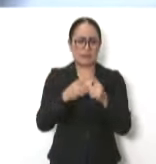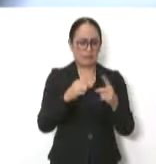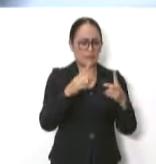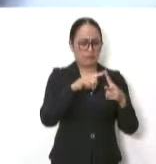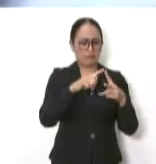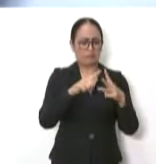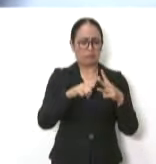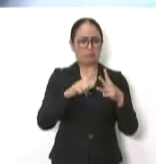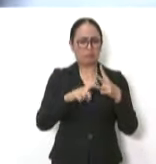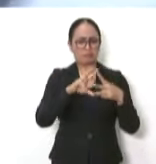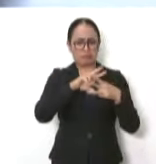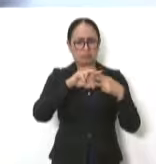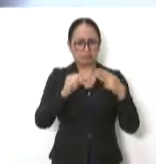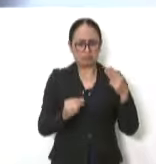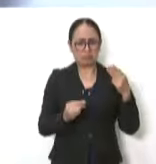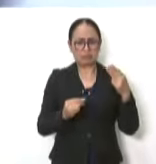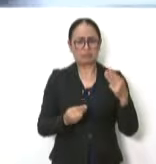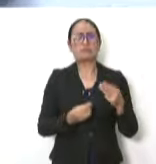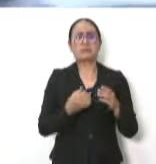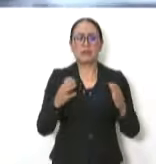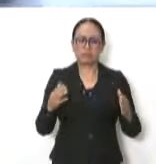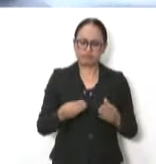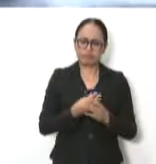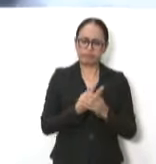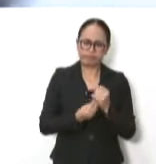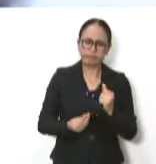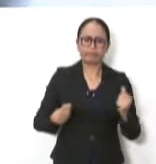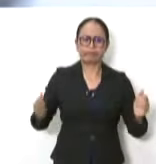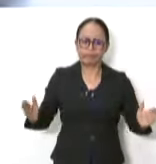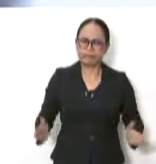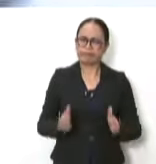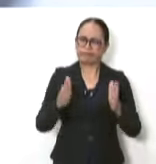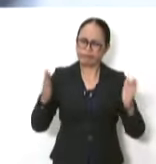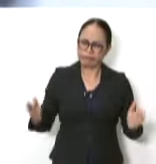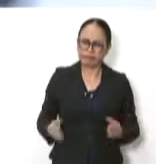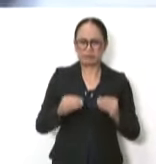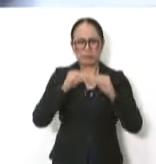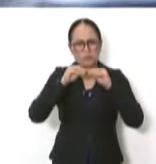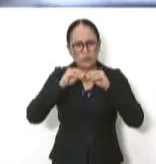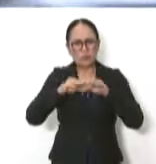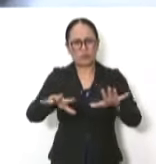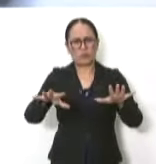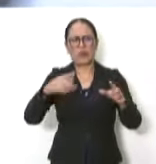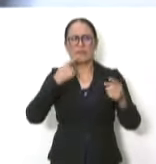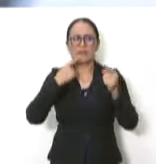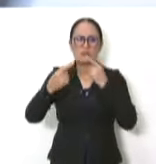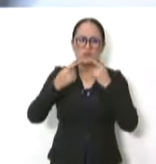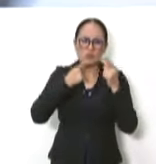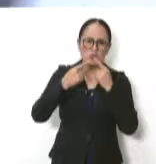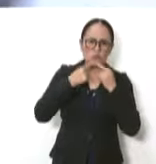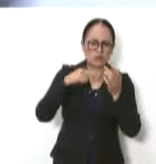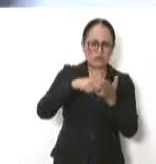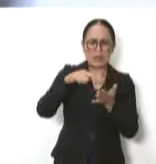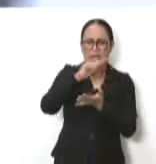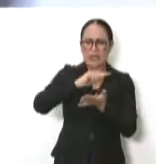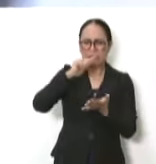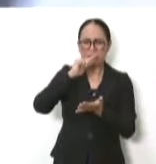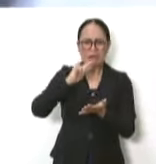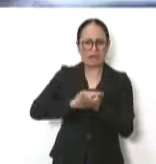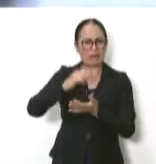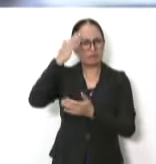triadas las que han impulsado y han apoyado la generación, la discusión y el impulso a las leyes